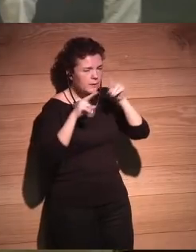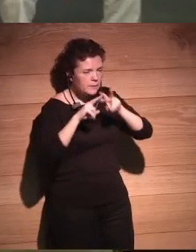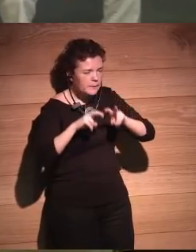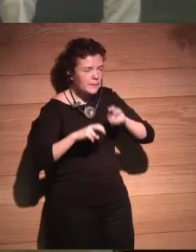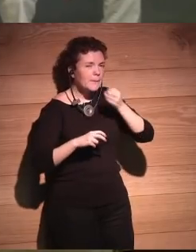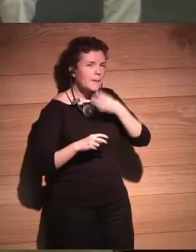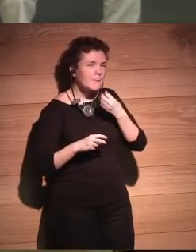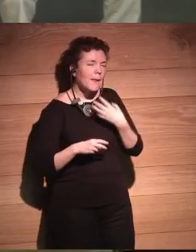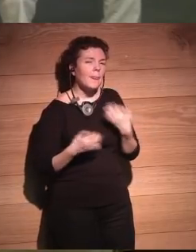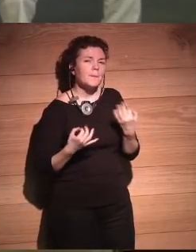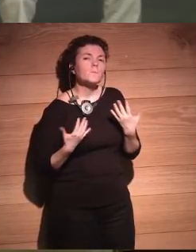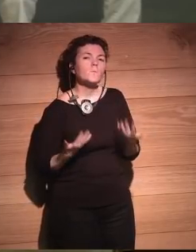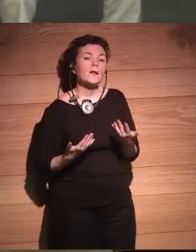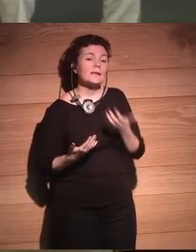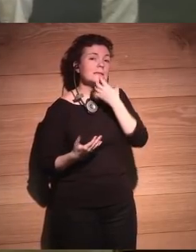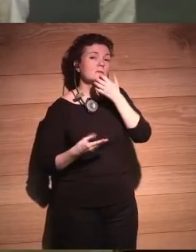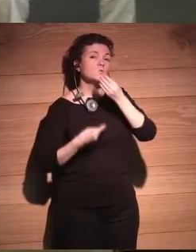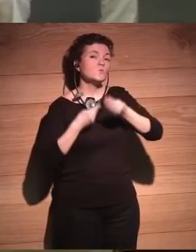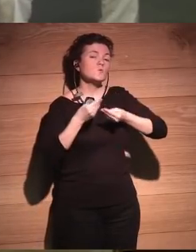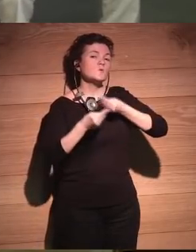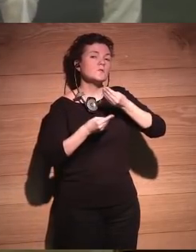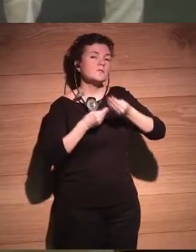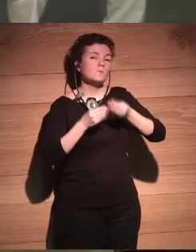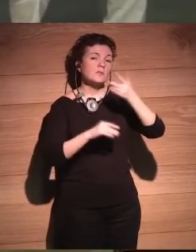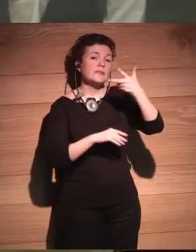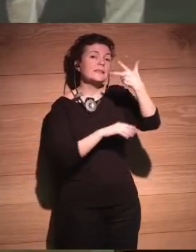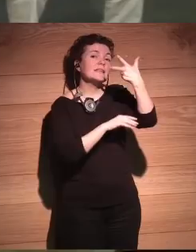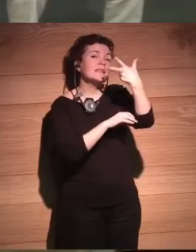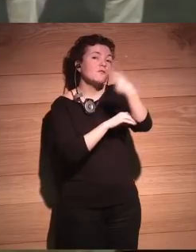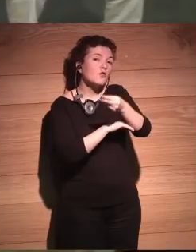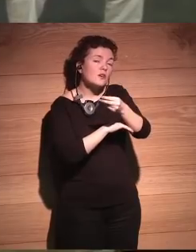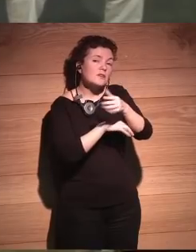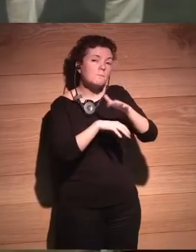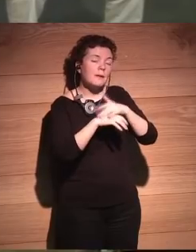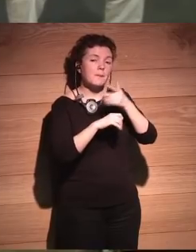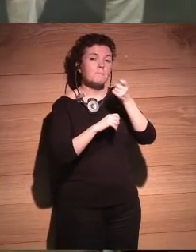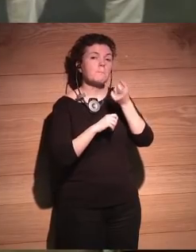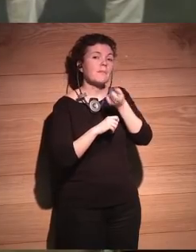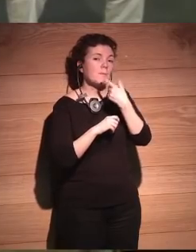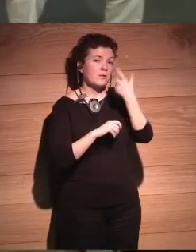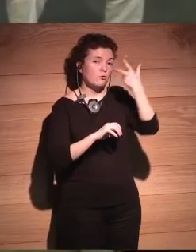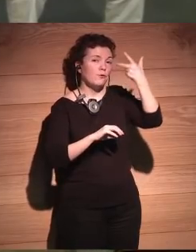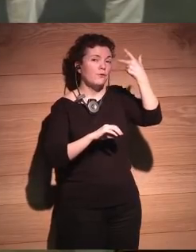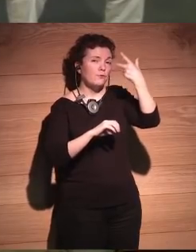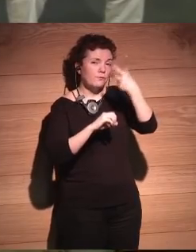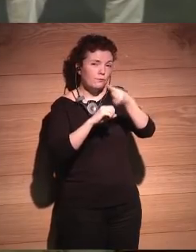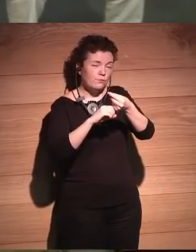bucear es que cuando utilizamos las inyecciones para suministrar el medicamento,